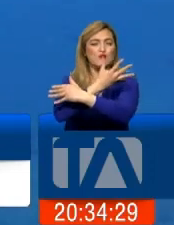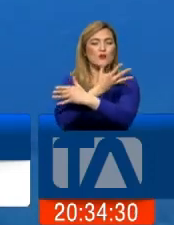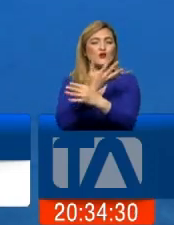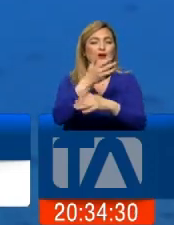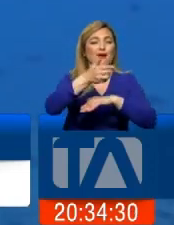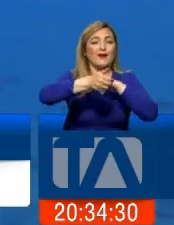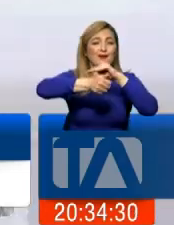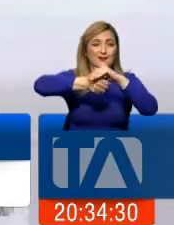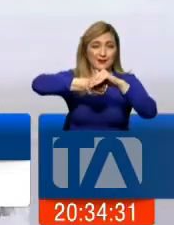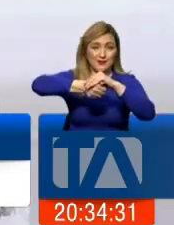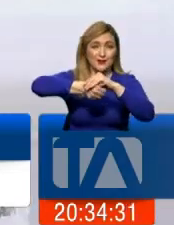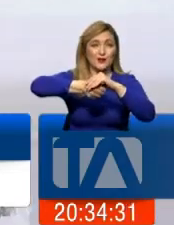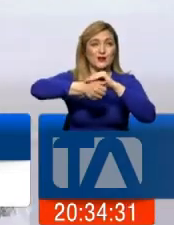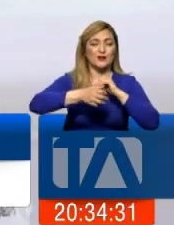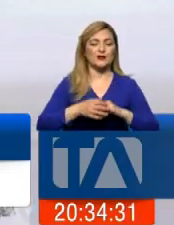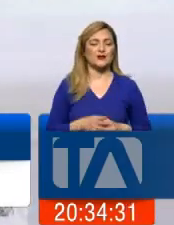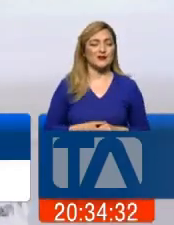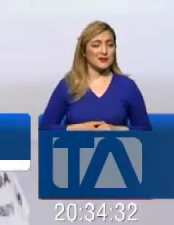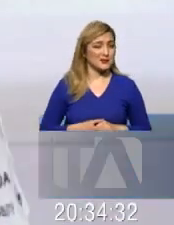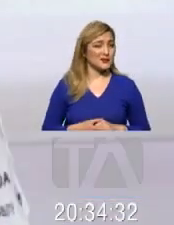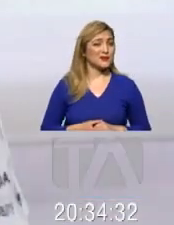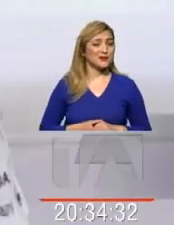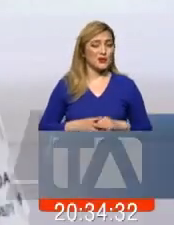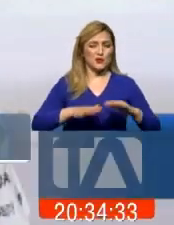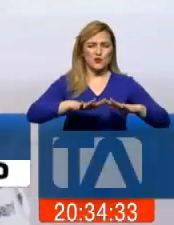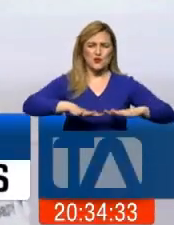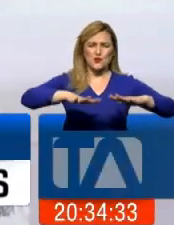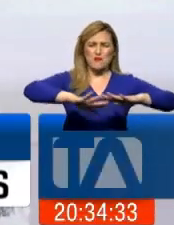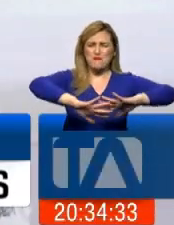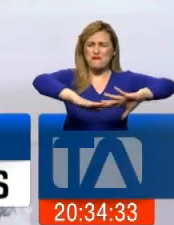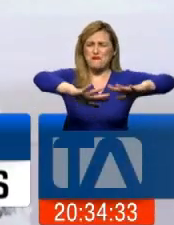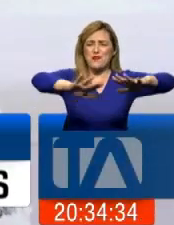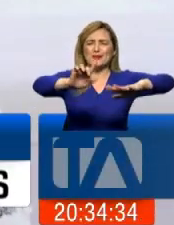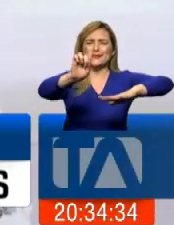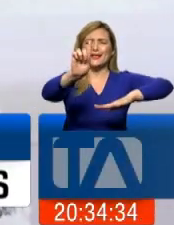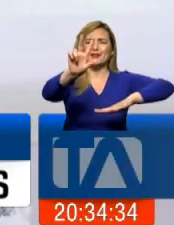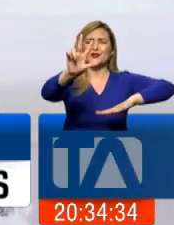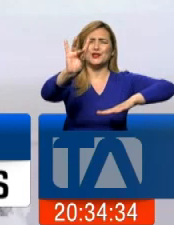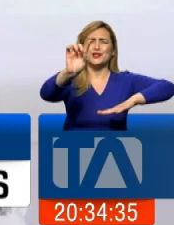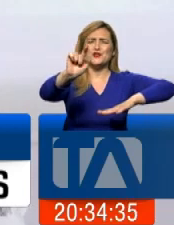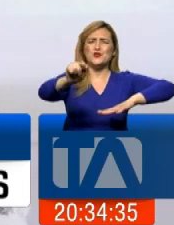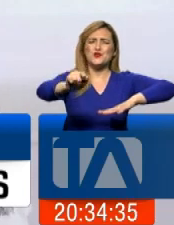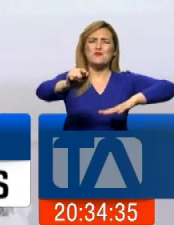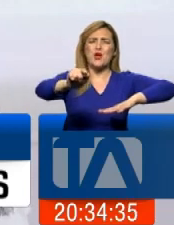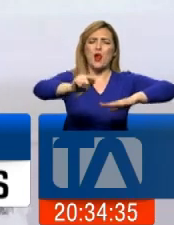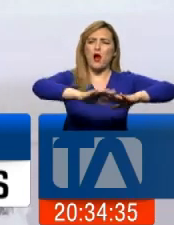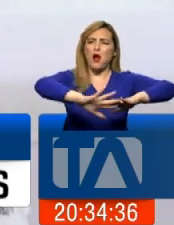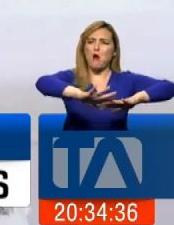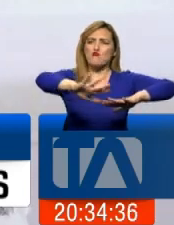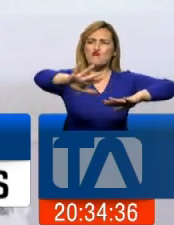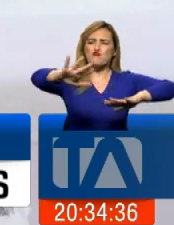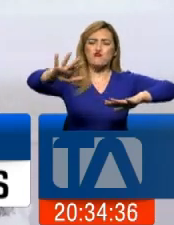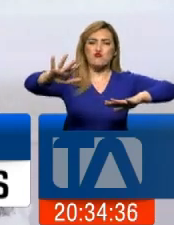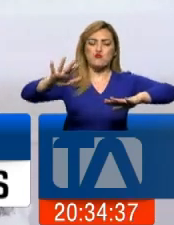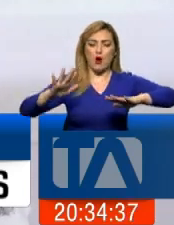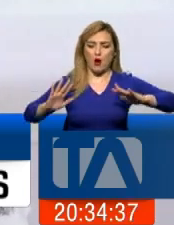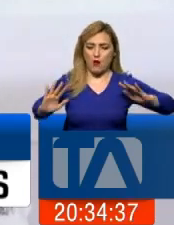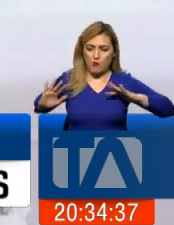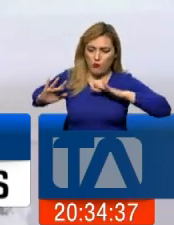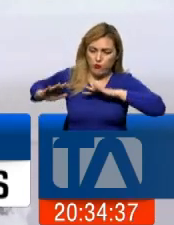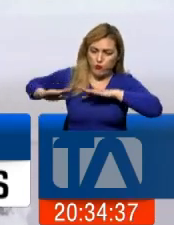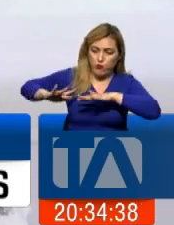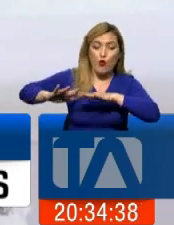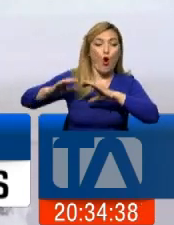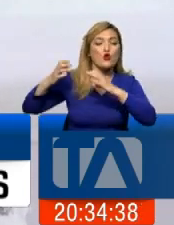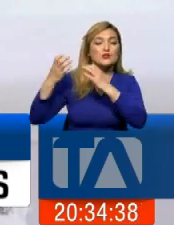de Galápagos. Tiene una superficie de 138.000 kilómetros cuadrados y está bañada por 4 corrientes oceánicas, las